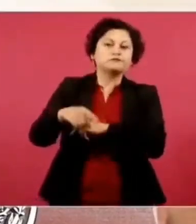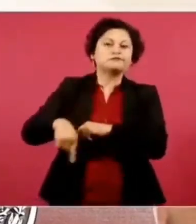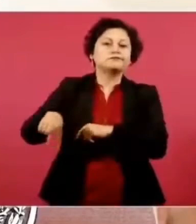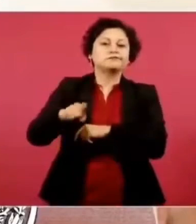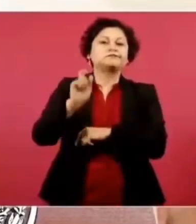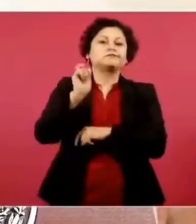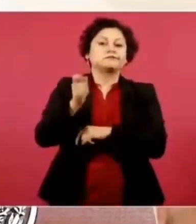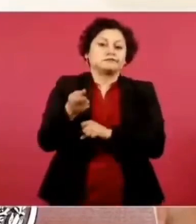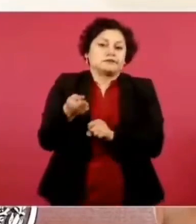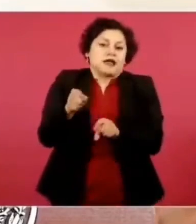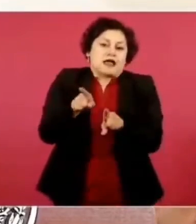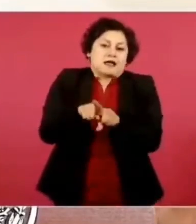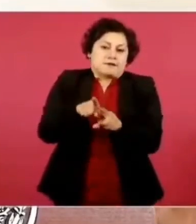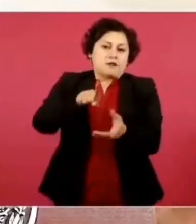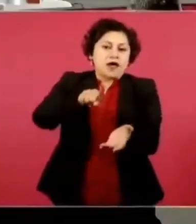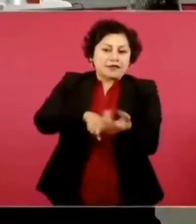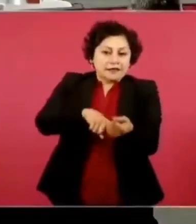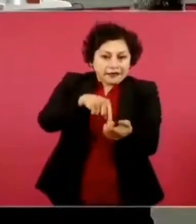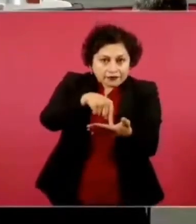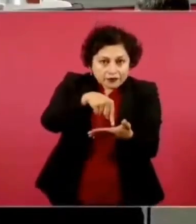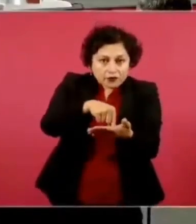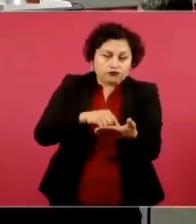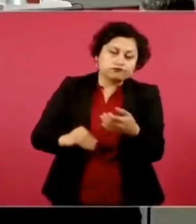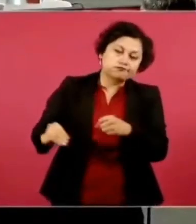austeridad republicana.